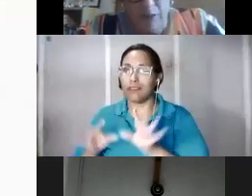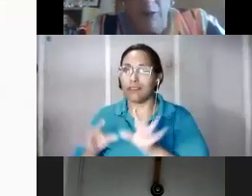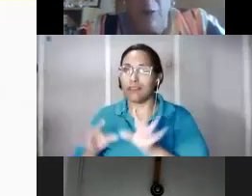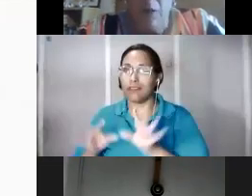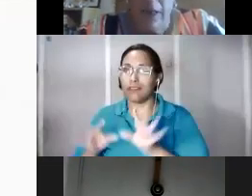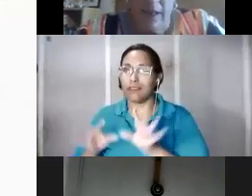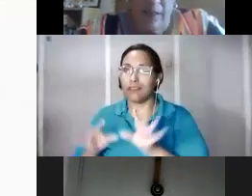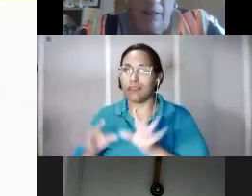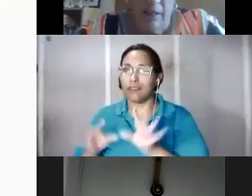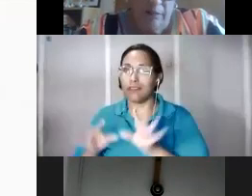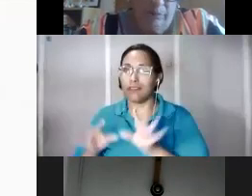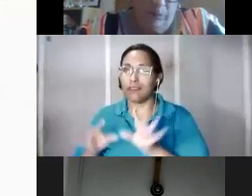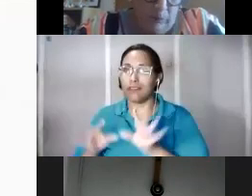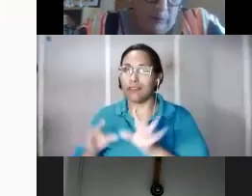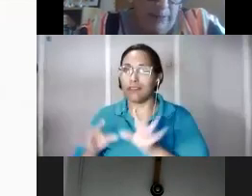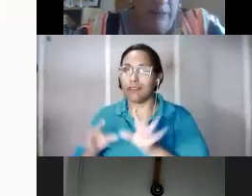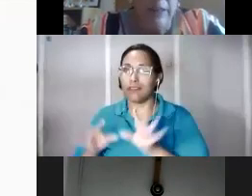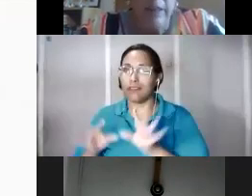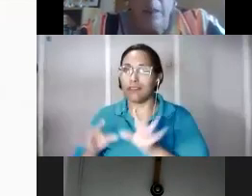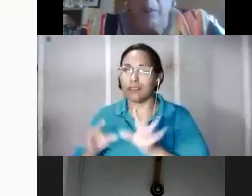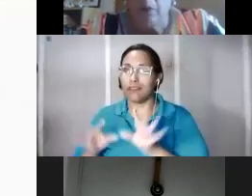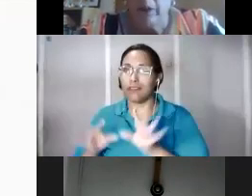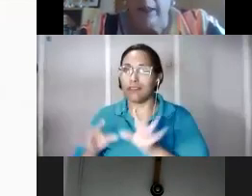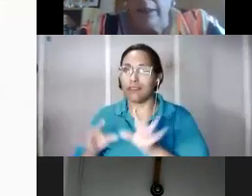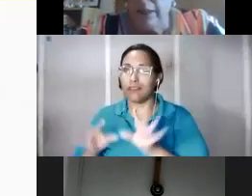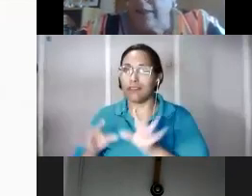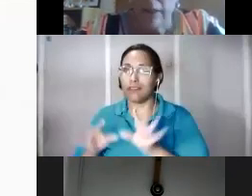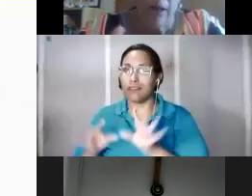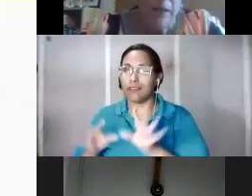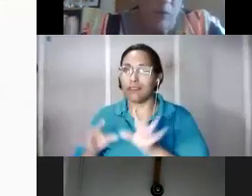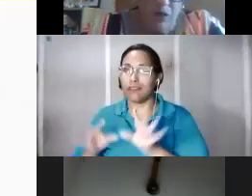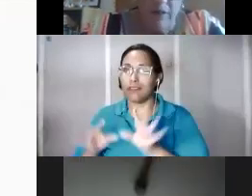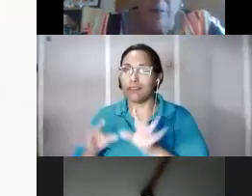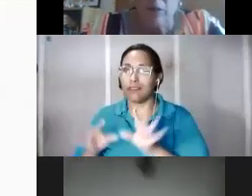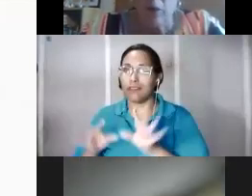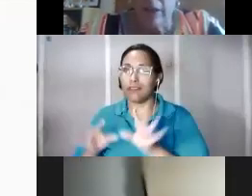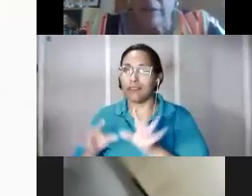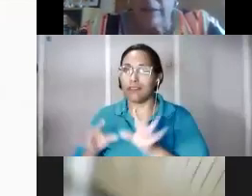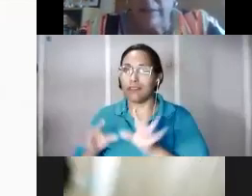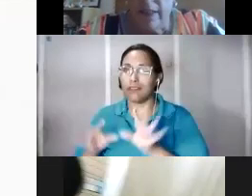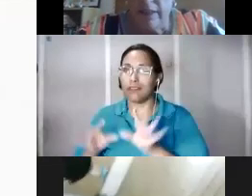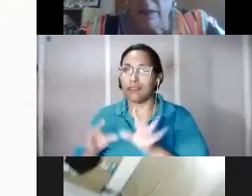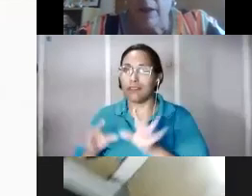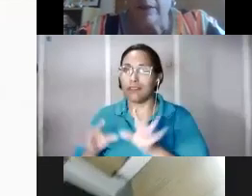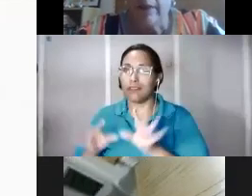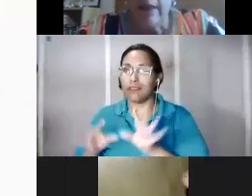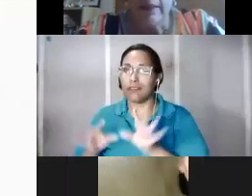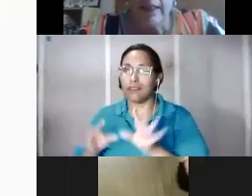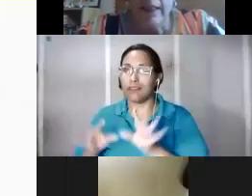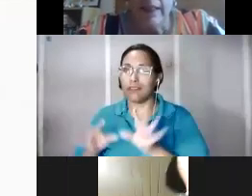la Fundación y a ti por esta iniciativa y muchísimas otras